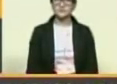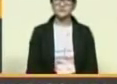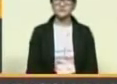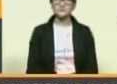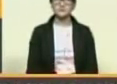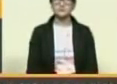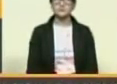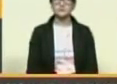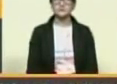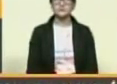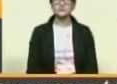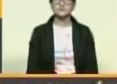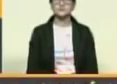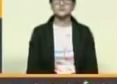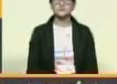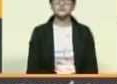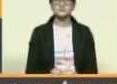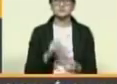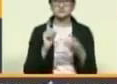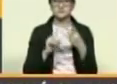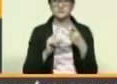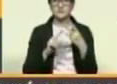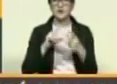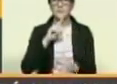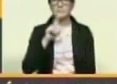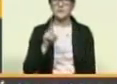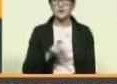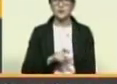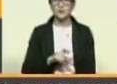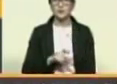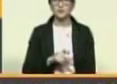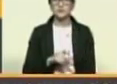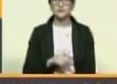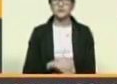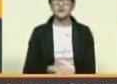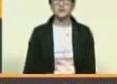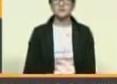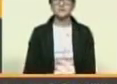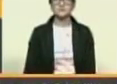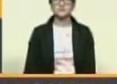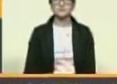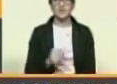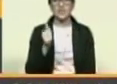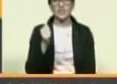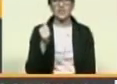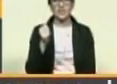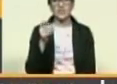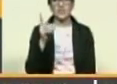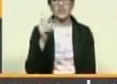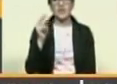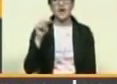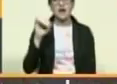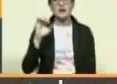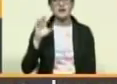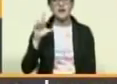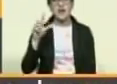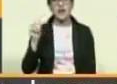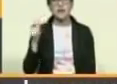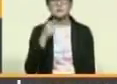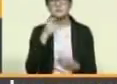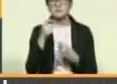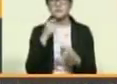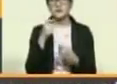Continuando con la rueda de prensa, la tercera pregunta la realizará la colega Daniela Mesa, del medio de comunicación Primicia.